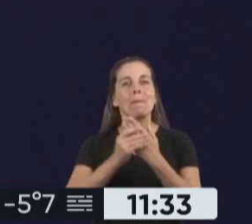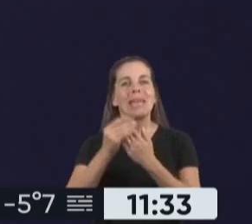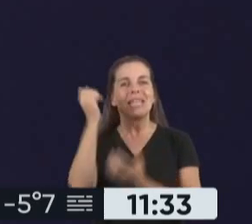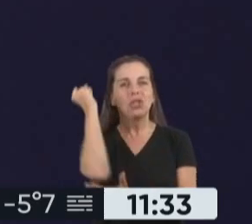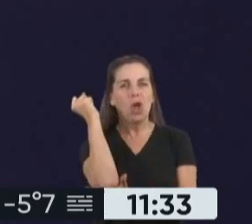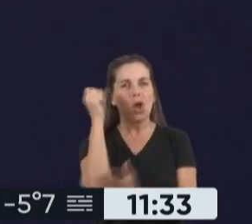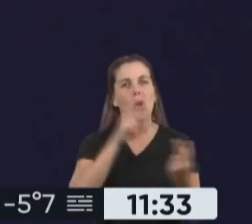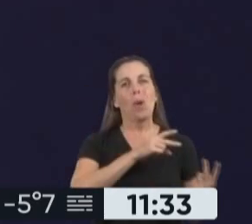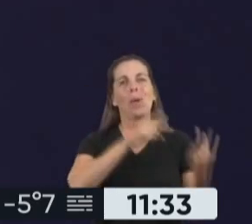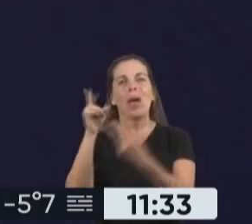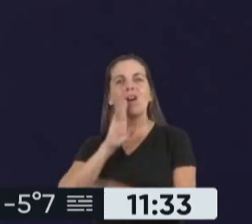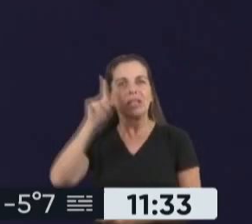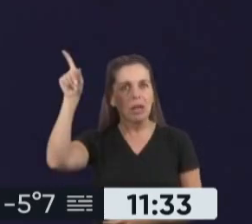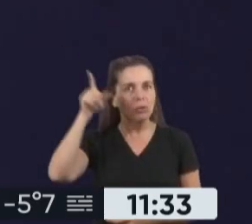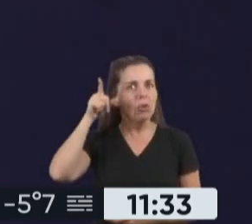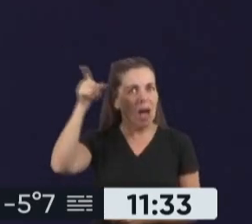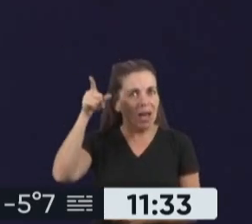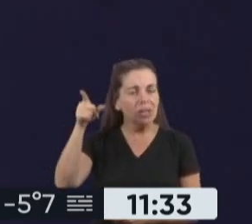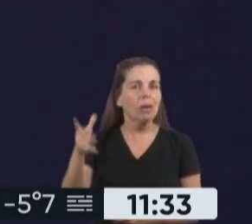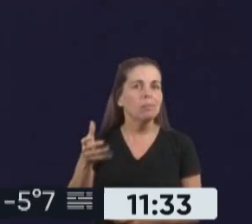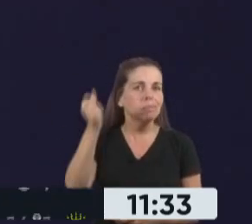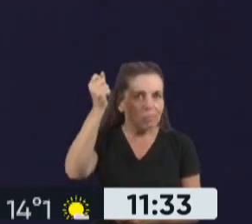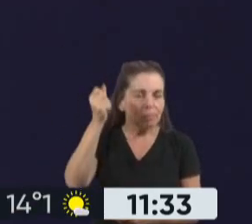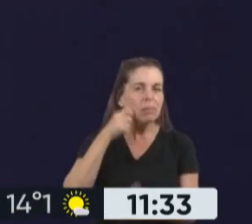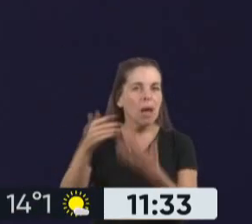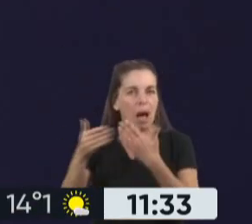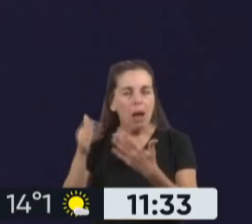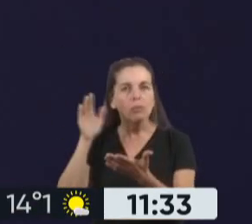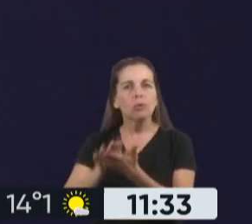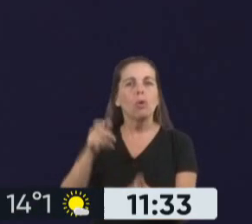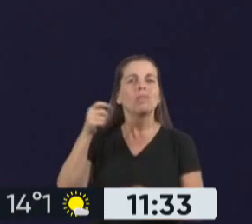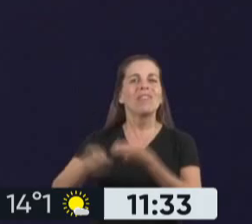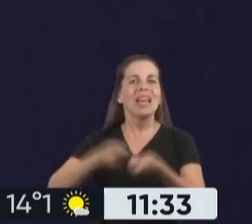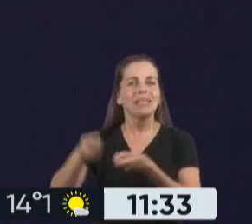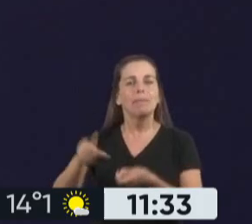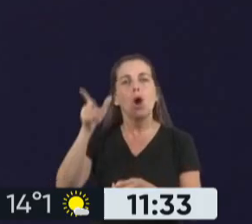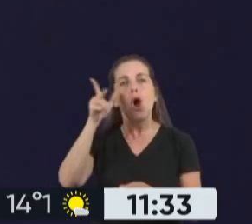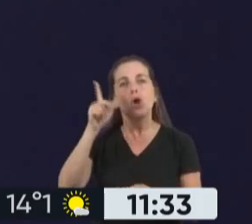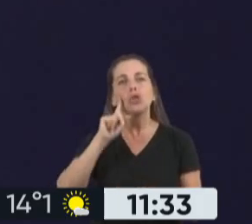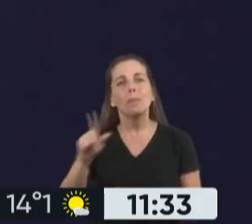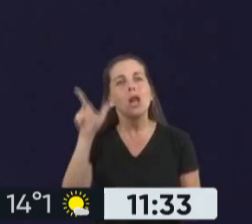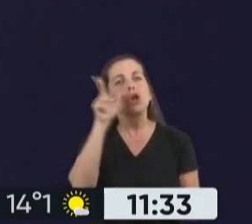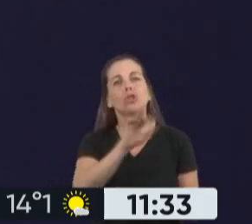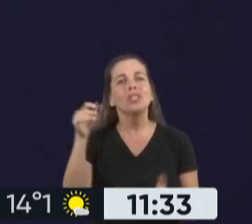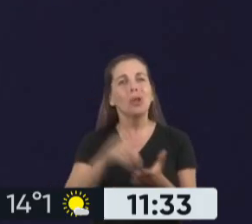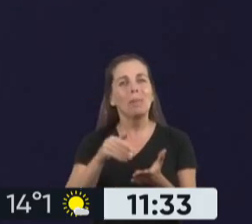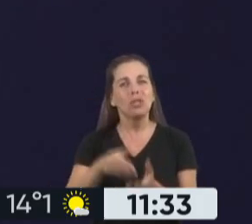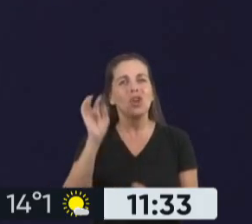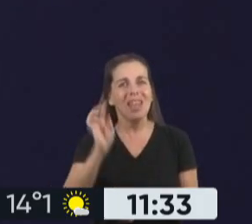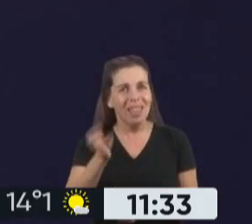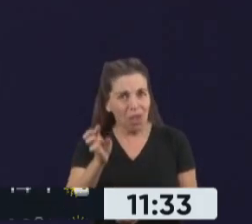Unidos, donde Argentina obtuvo financiamiento por 8.800 millones de dólares, tanto del Banco Mundial como del